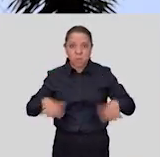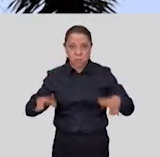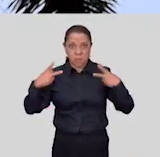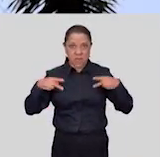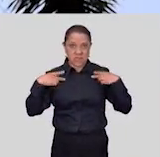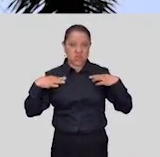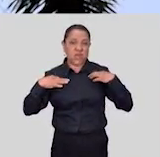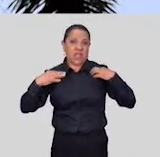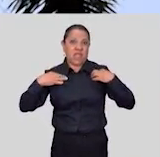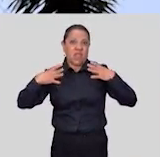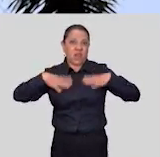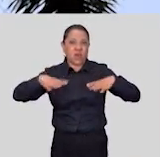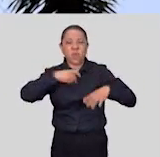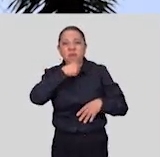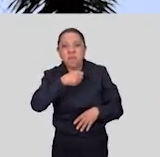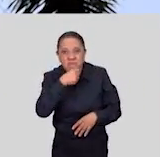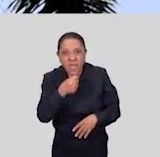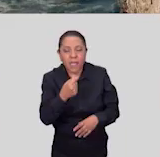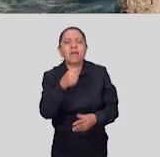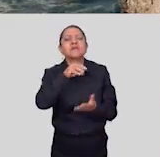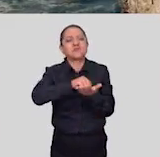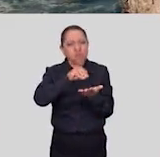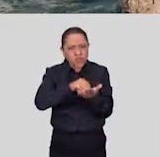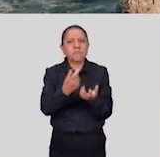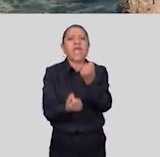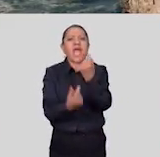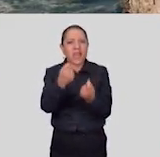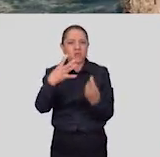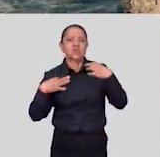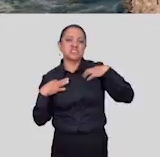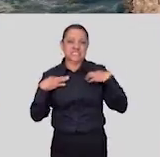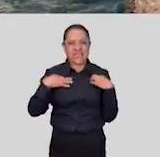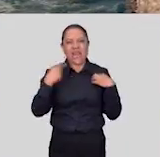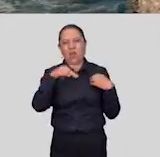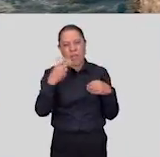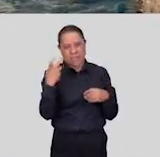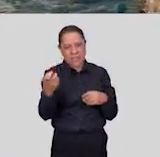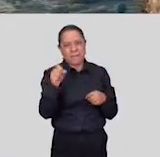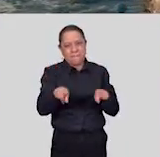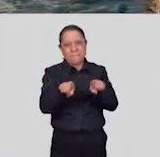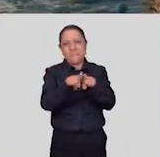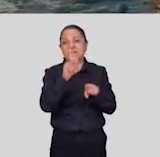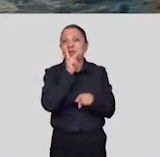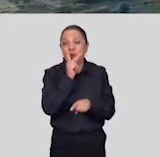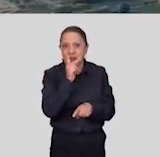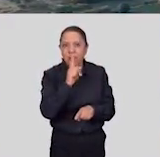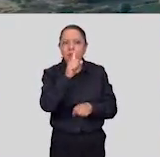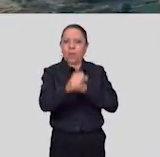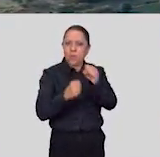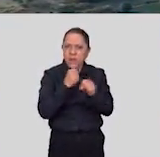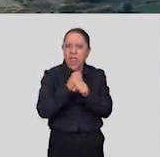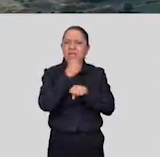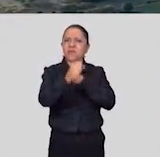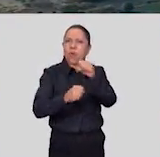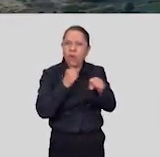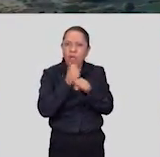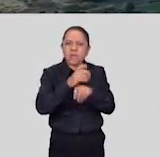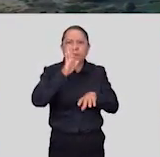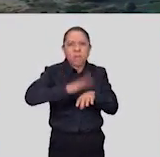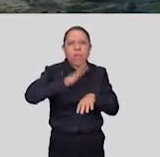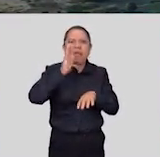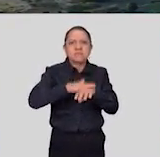ellos. Año tras año, a medida que se hacía más popular, la fiesta se ritualizaba y el personaje evolucionaba